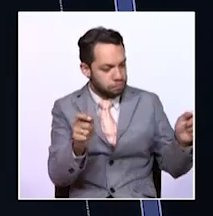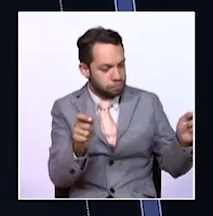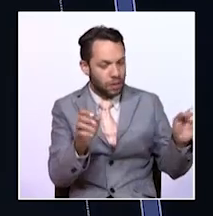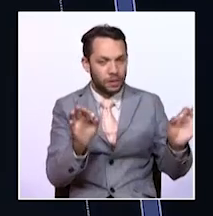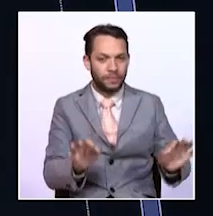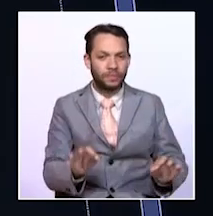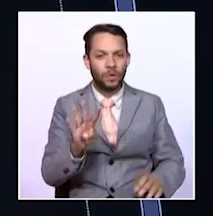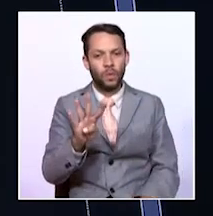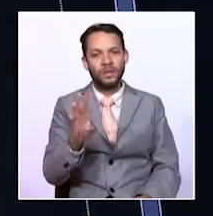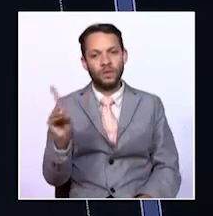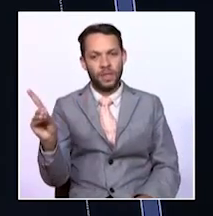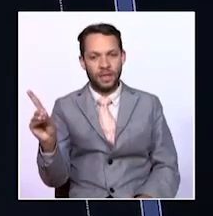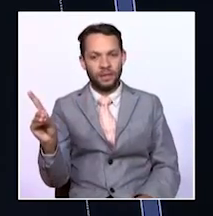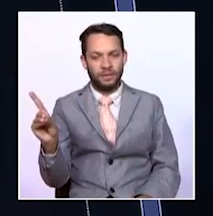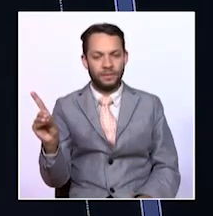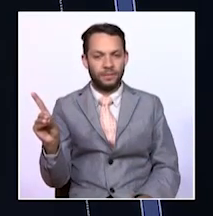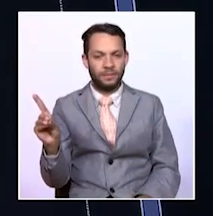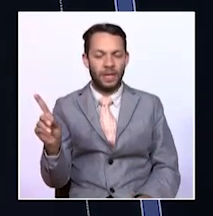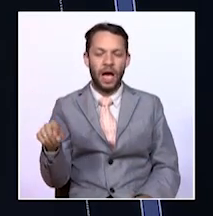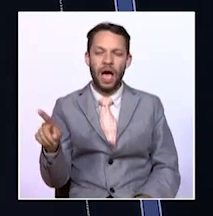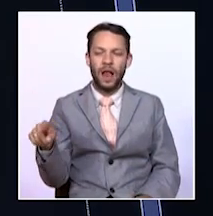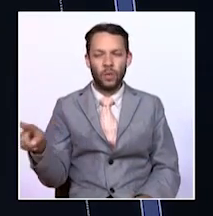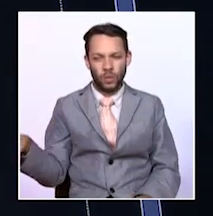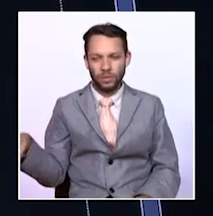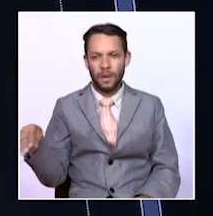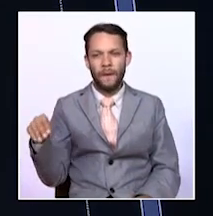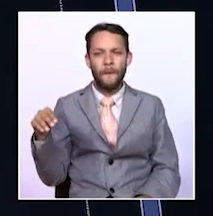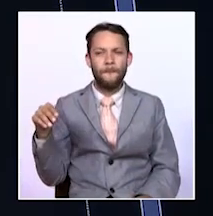4D es un término realmente mal utilizado porque